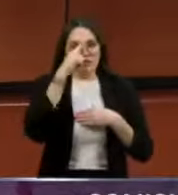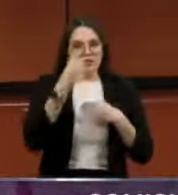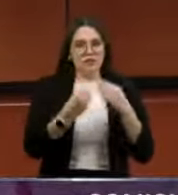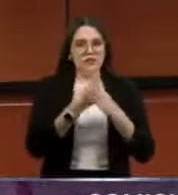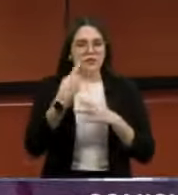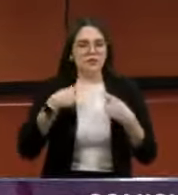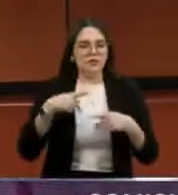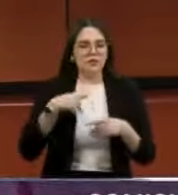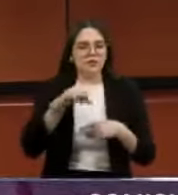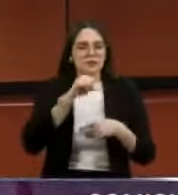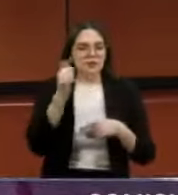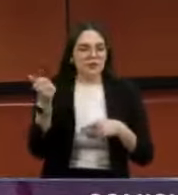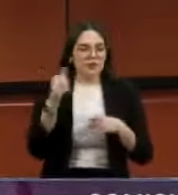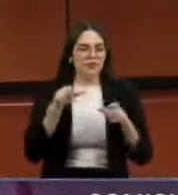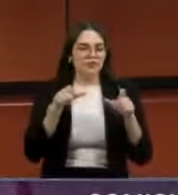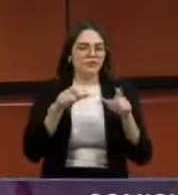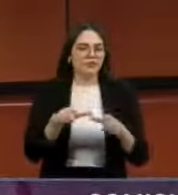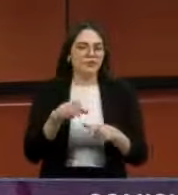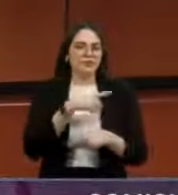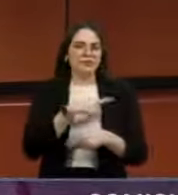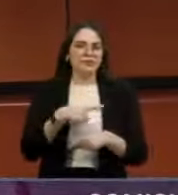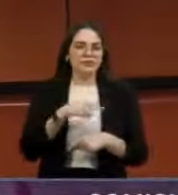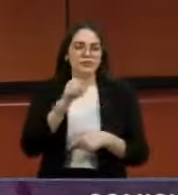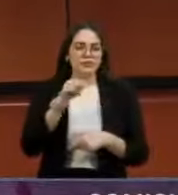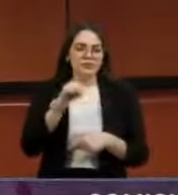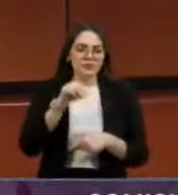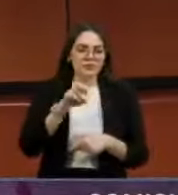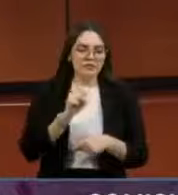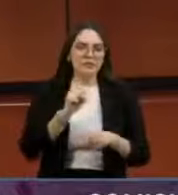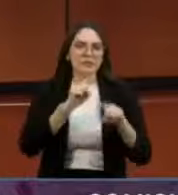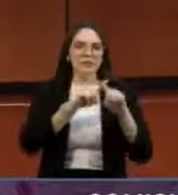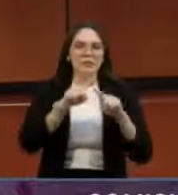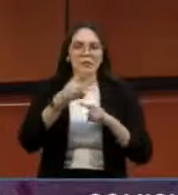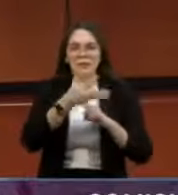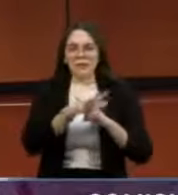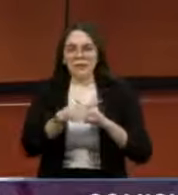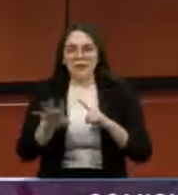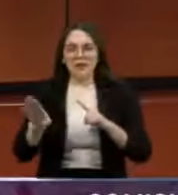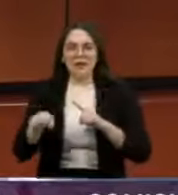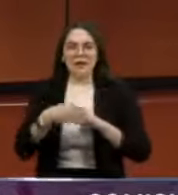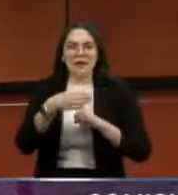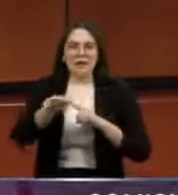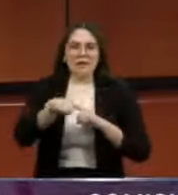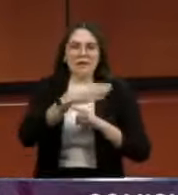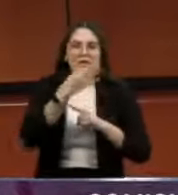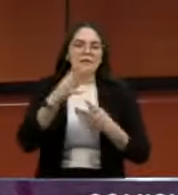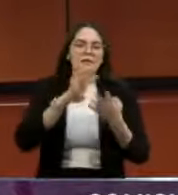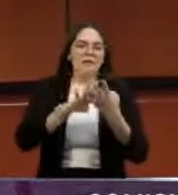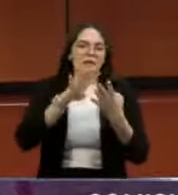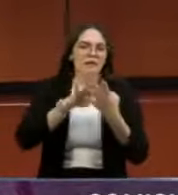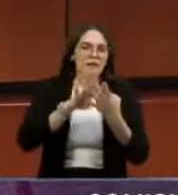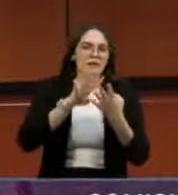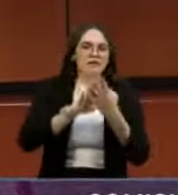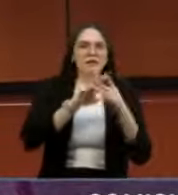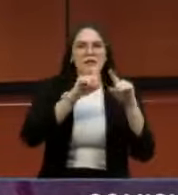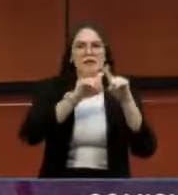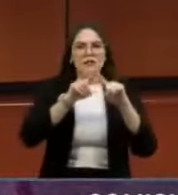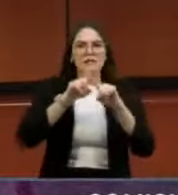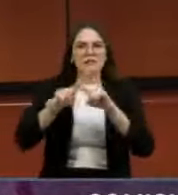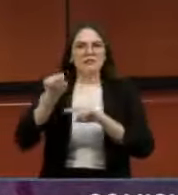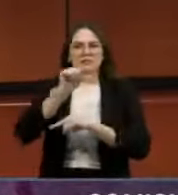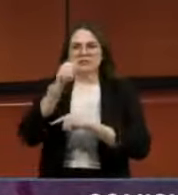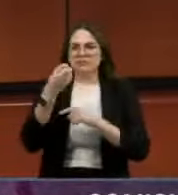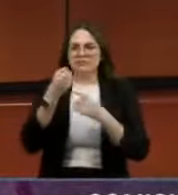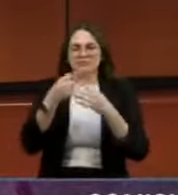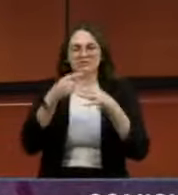nación, concesionando minas, mares, carreteras, cárceles y un largo